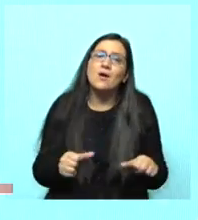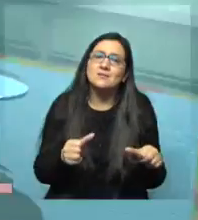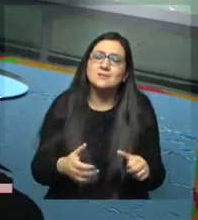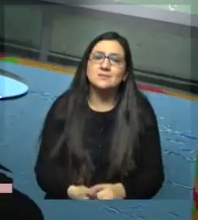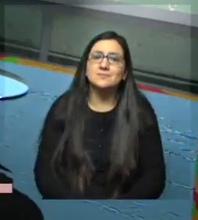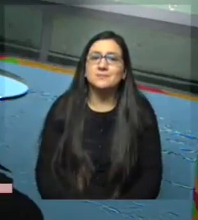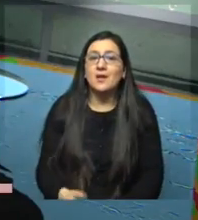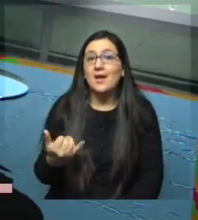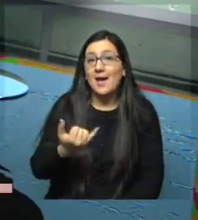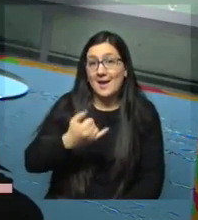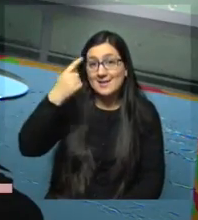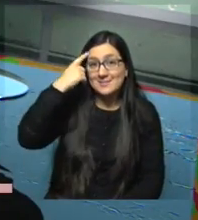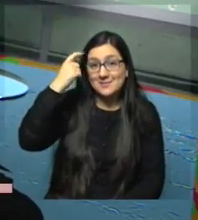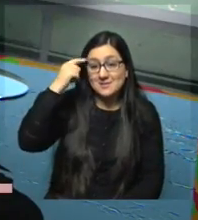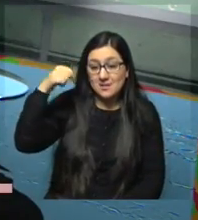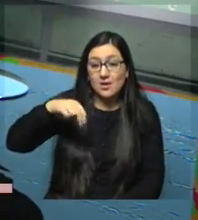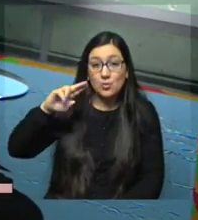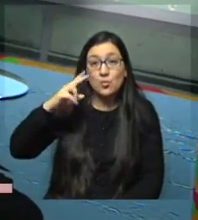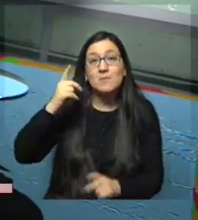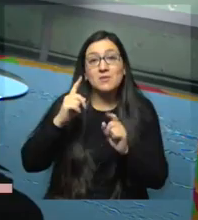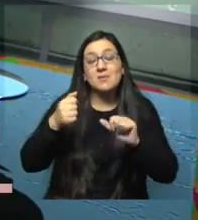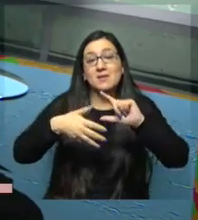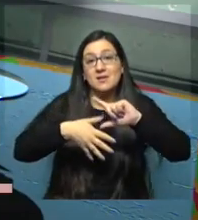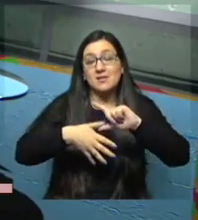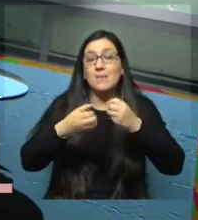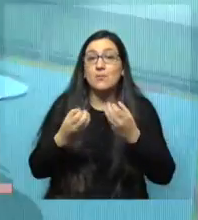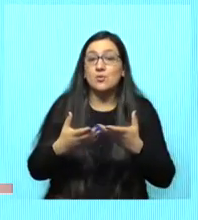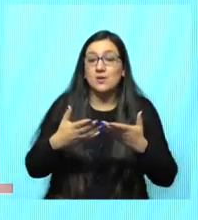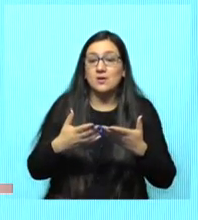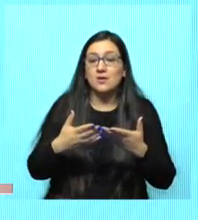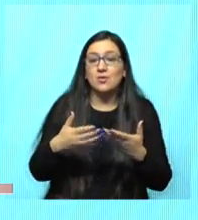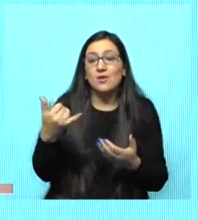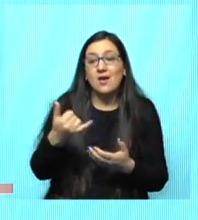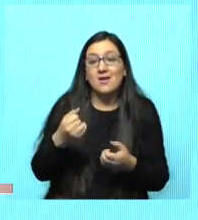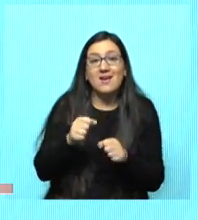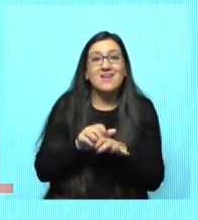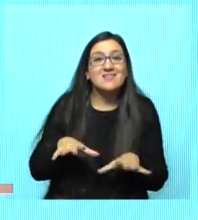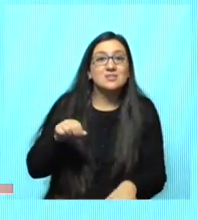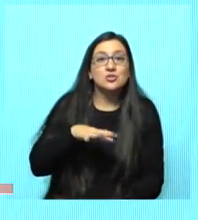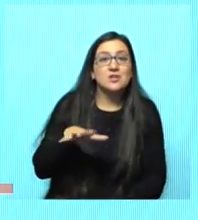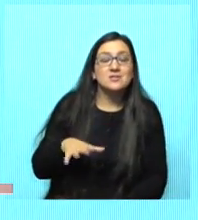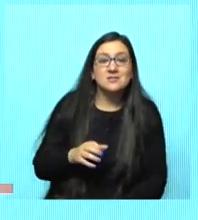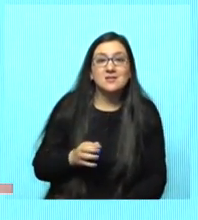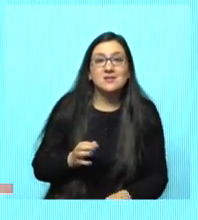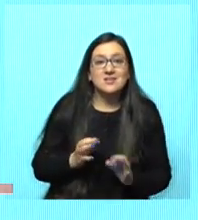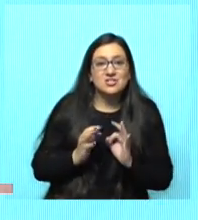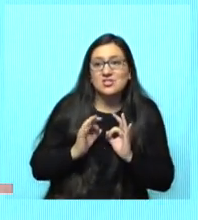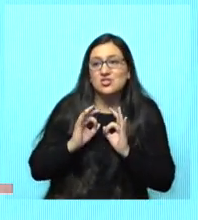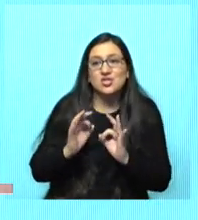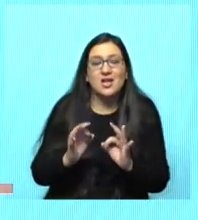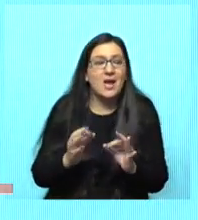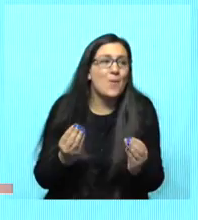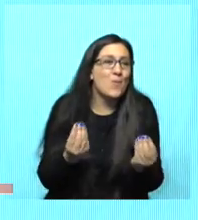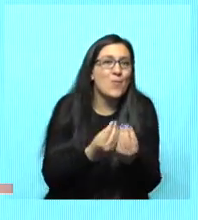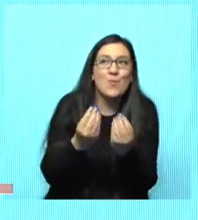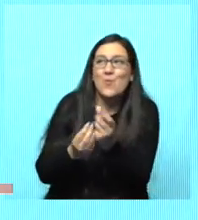Hay experiencias incluso también acá en Uruguay, pero también en América Latina, porque en realidad también lo que tiene las redes es que se llega como a muchísimas más personas.